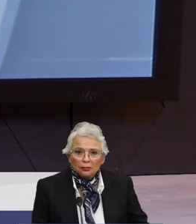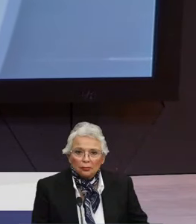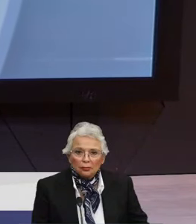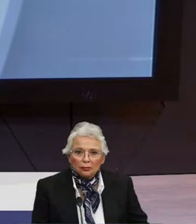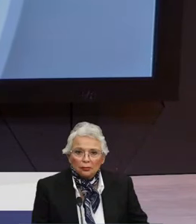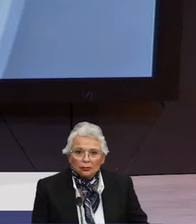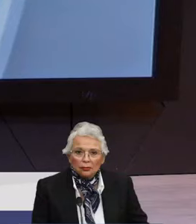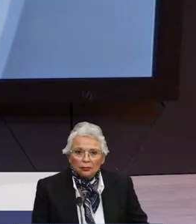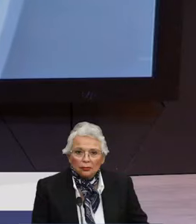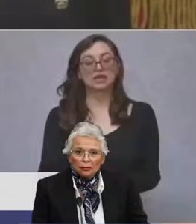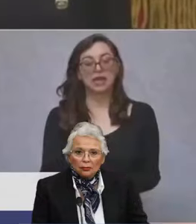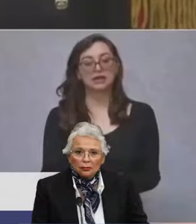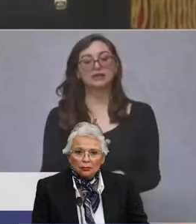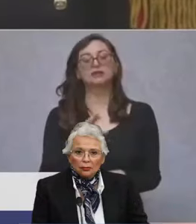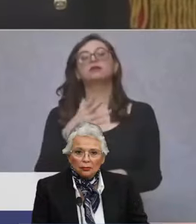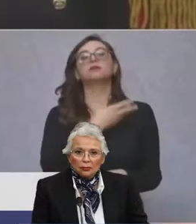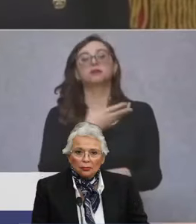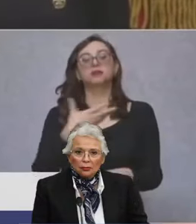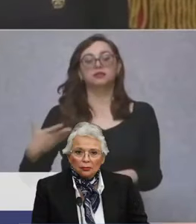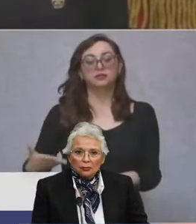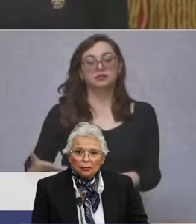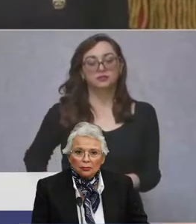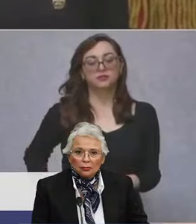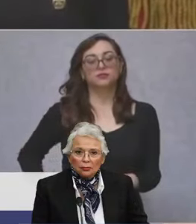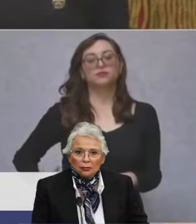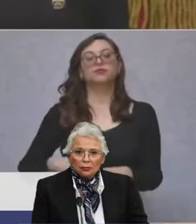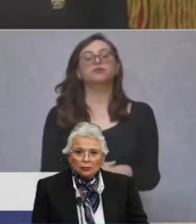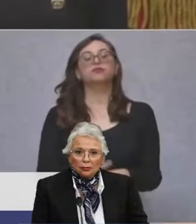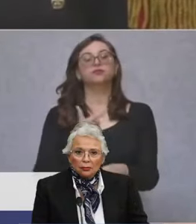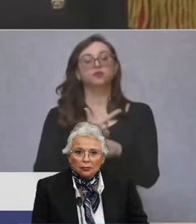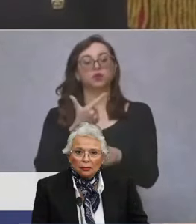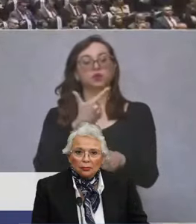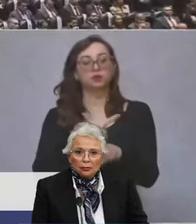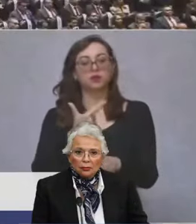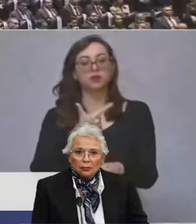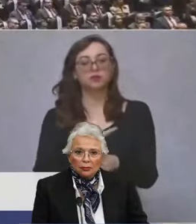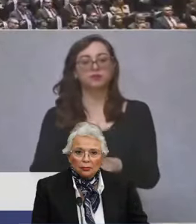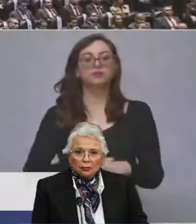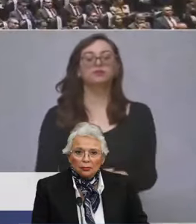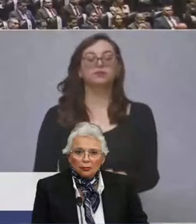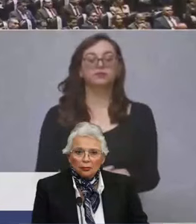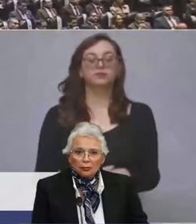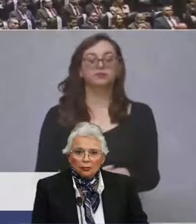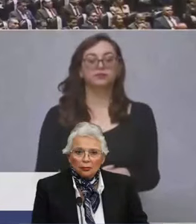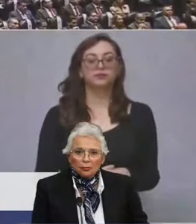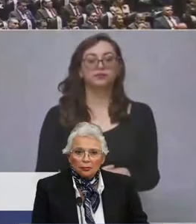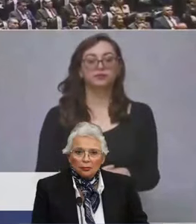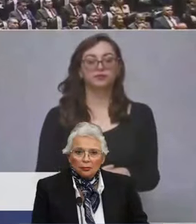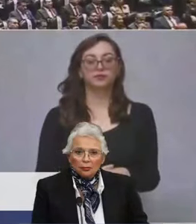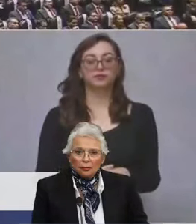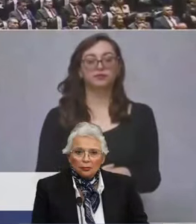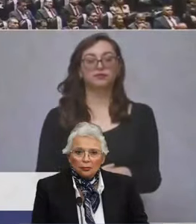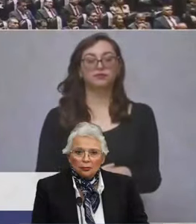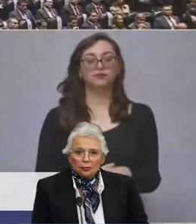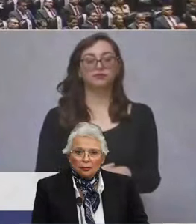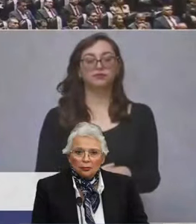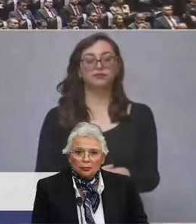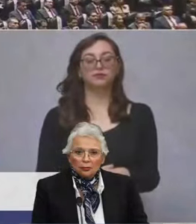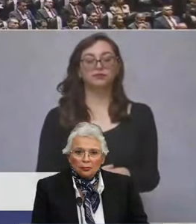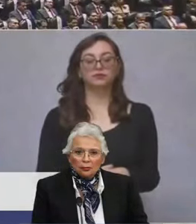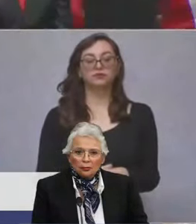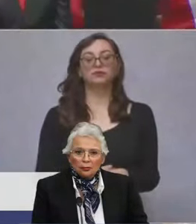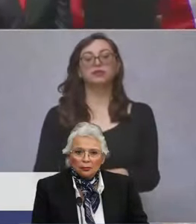posteriormente se podría convocar a una nueva elección primero dentro del grupo de